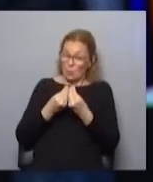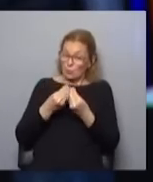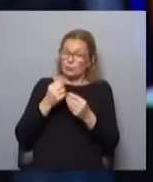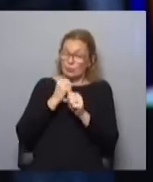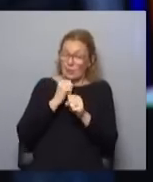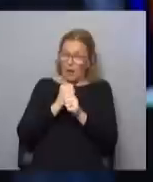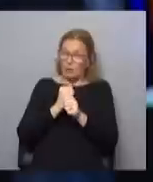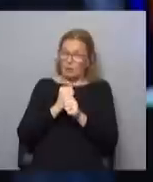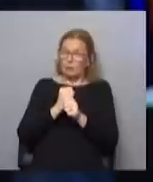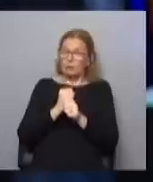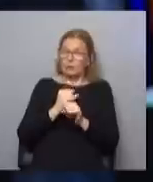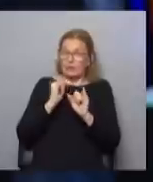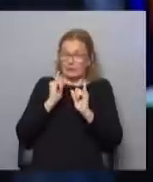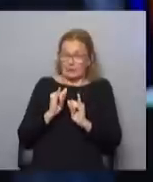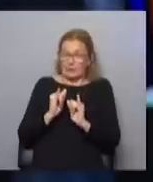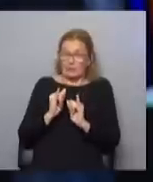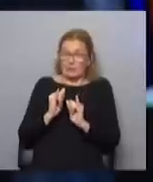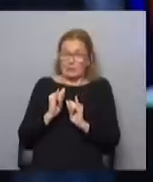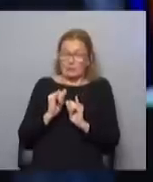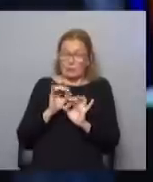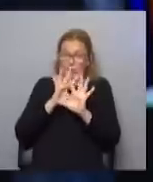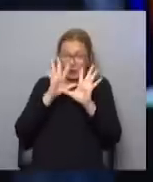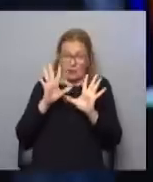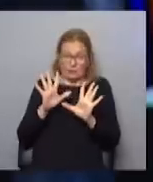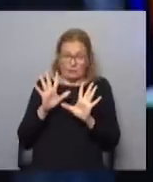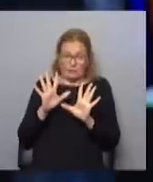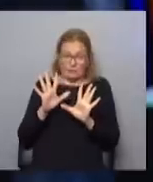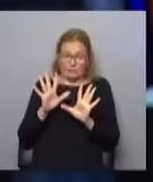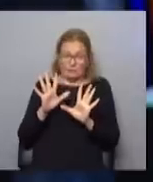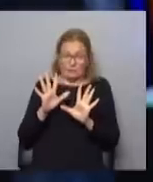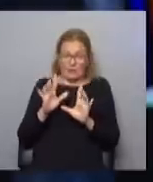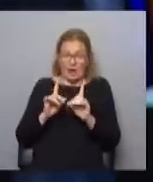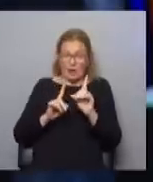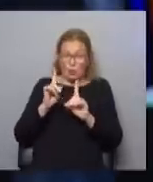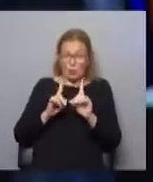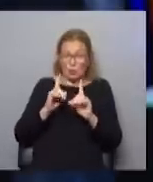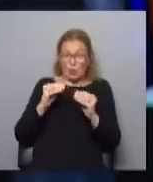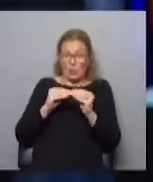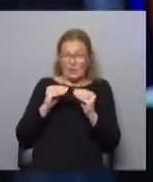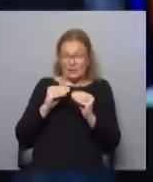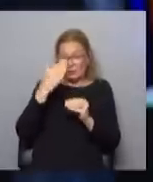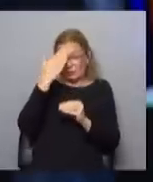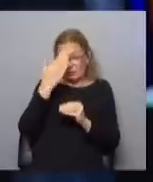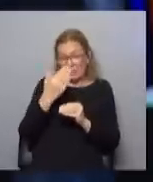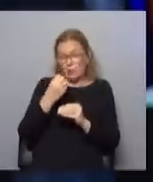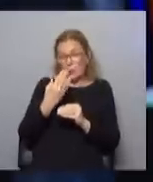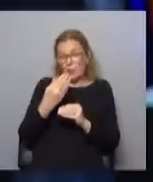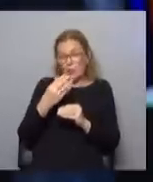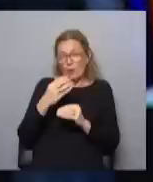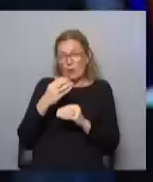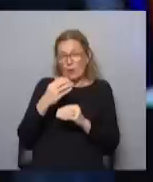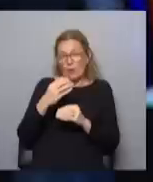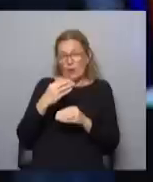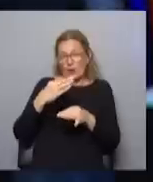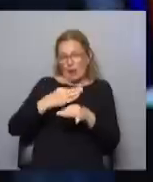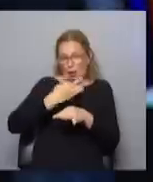lo que sí soy claro que algunos compañeros de nuestro frente amplio como carolina como